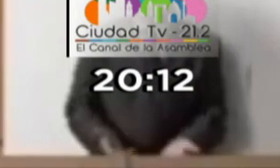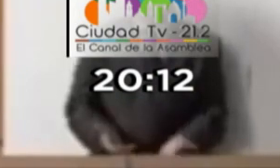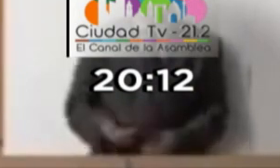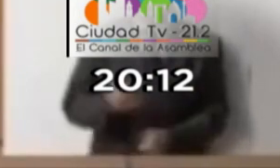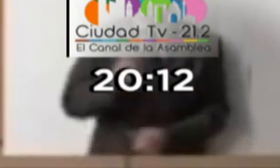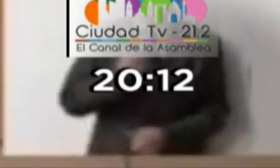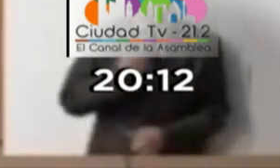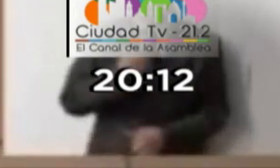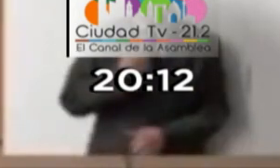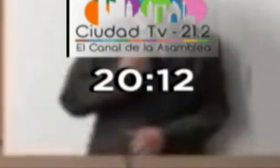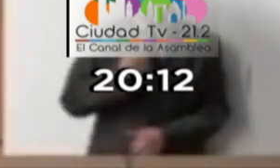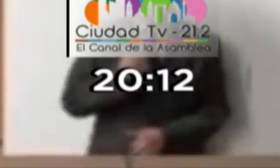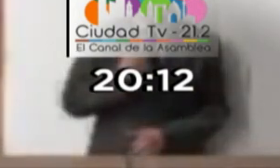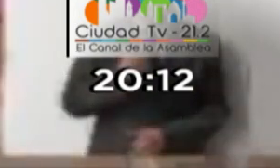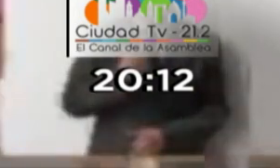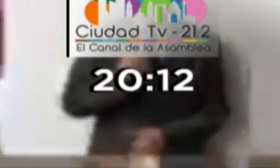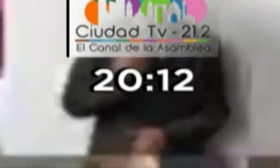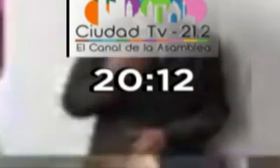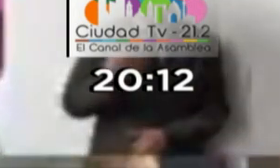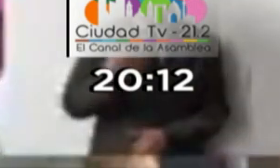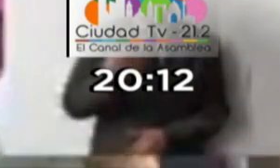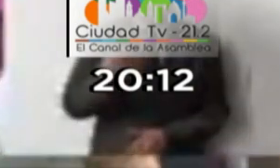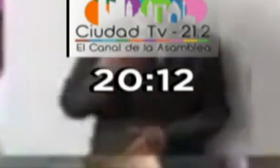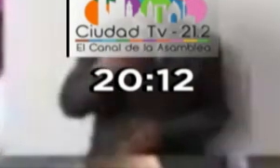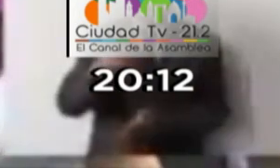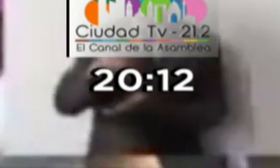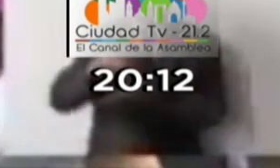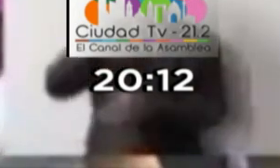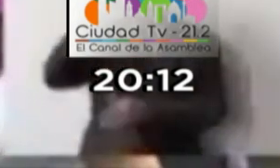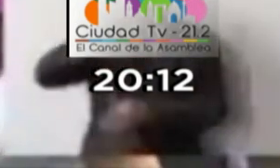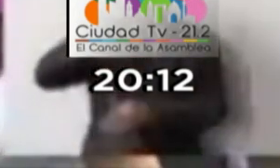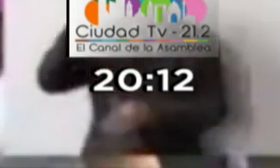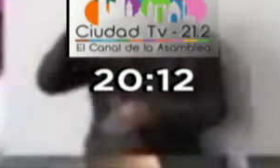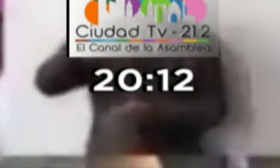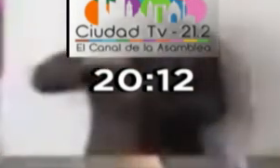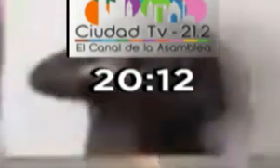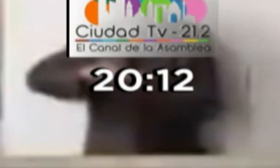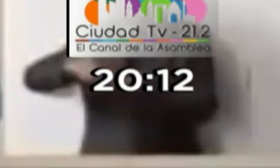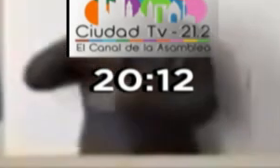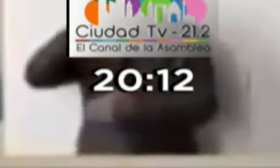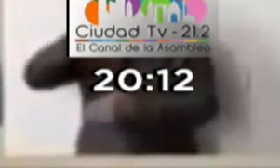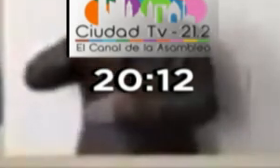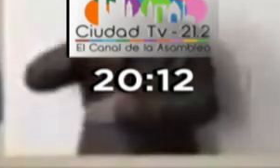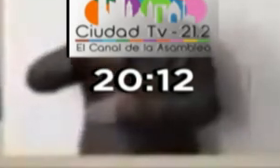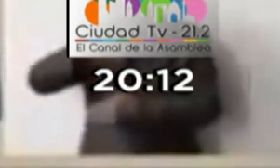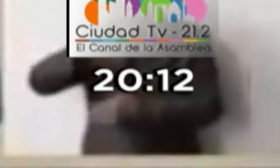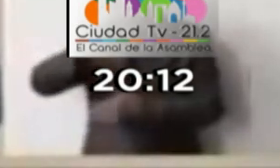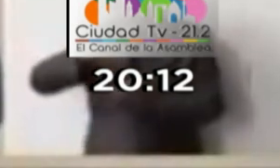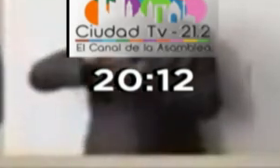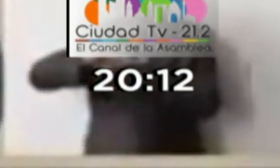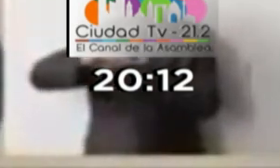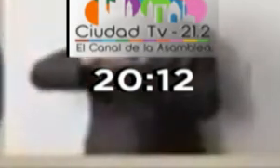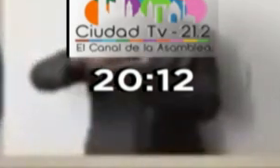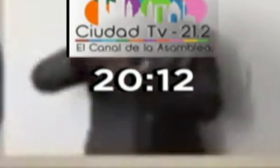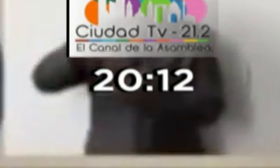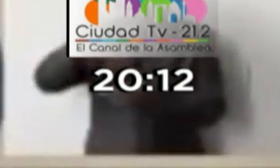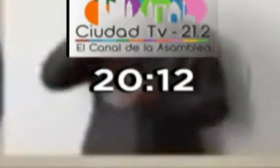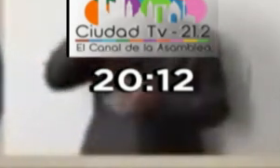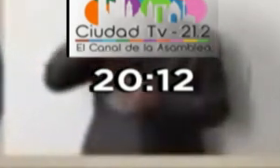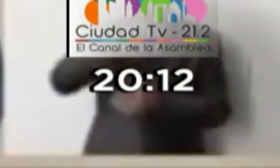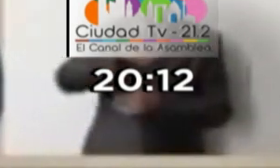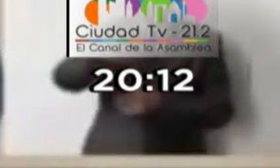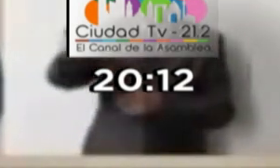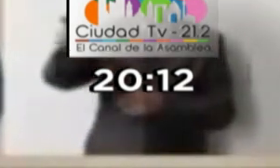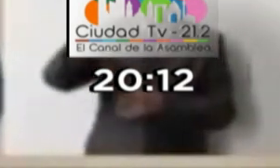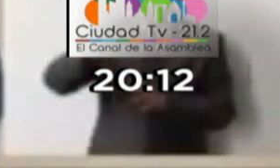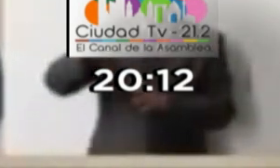les digo, olvido o no, perdón sí. Ese es mi planteamiento. Respeto a